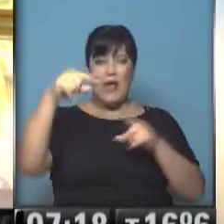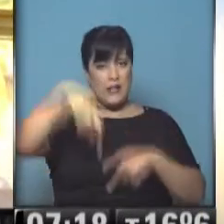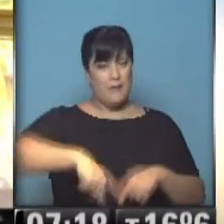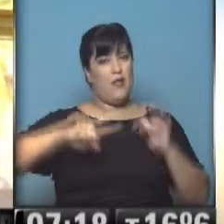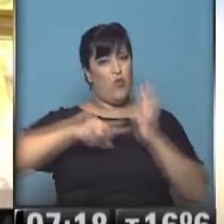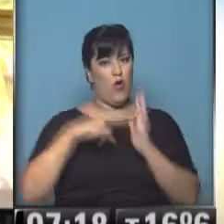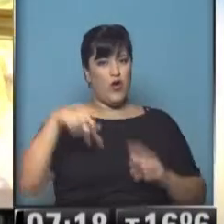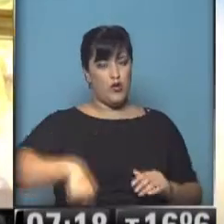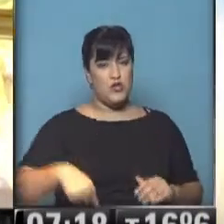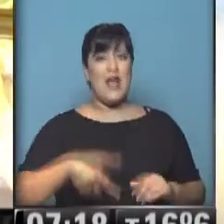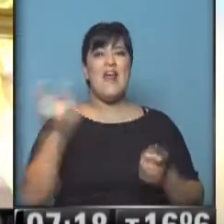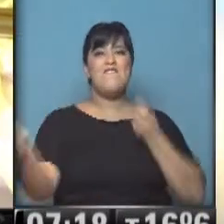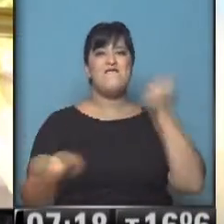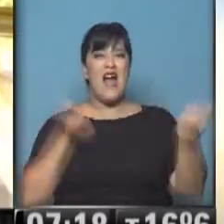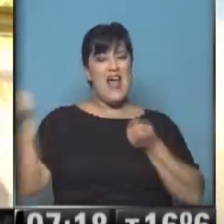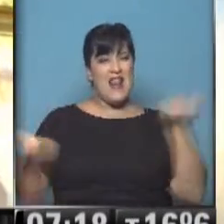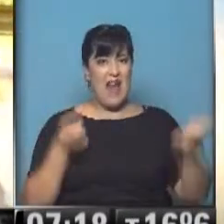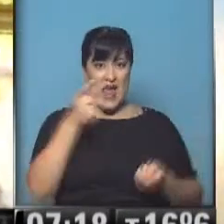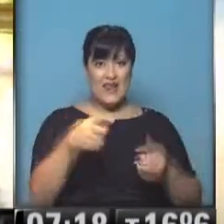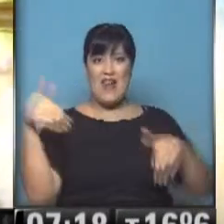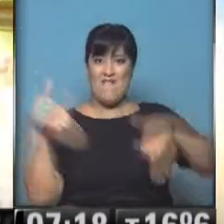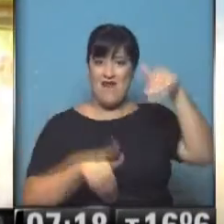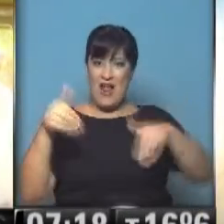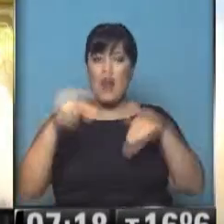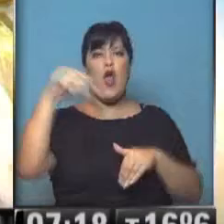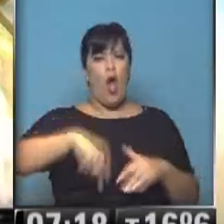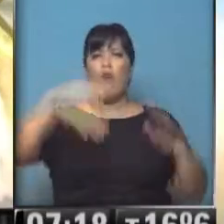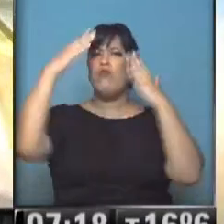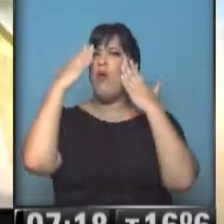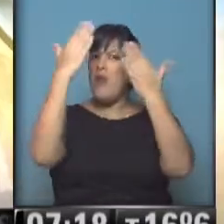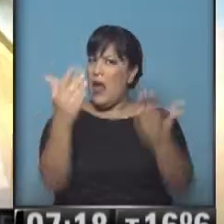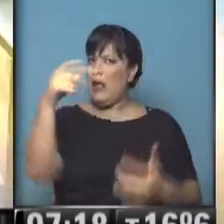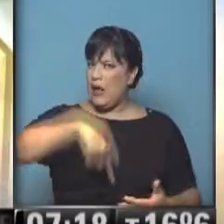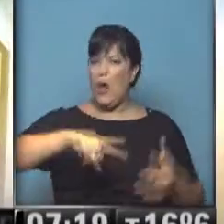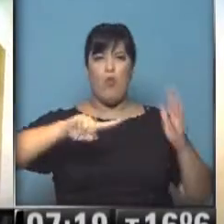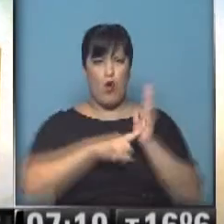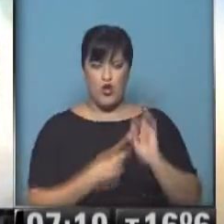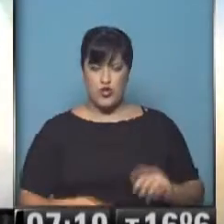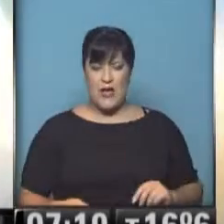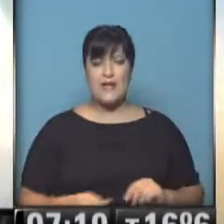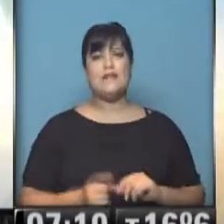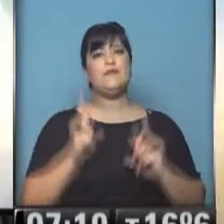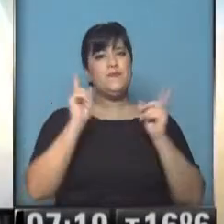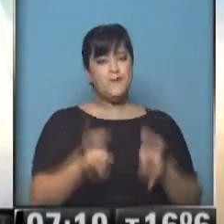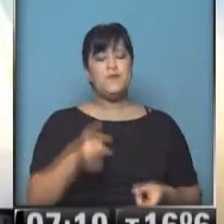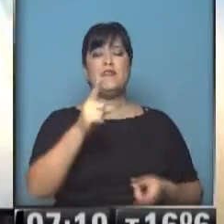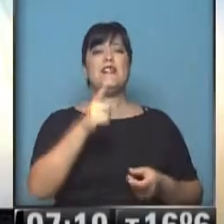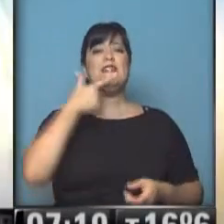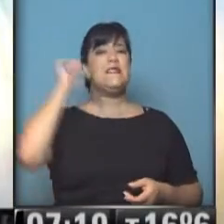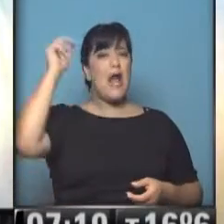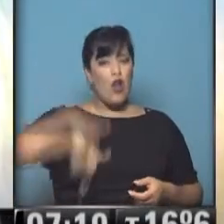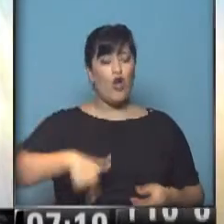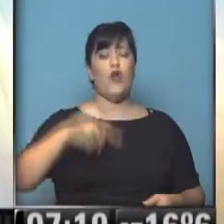Buenos Aires. La bailarina es nombrada hoy personalidad destacada por parte de la Ciudad de Buenos Aires. Será en el Salón